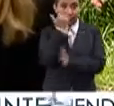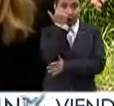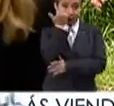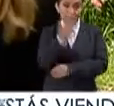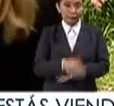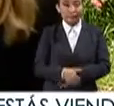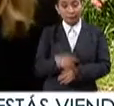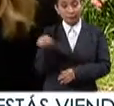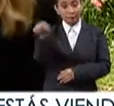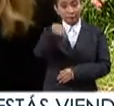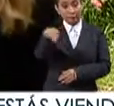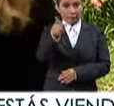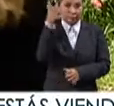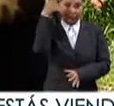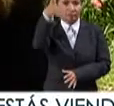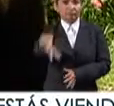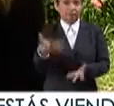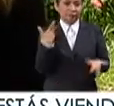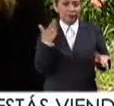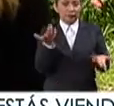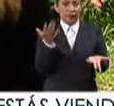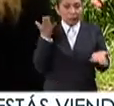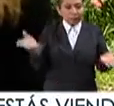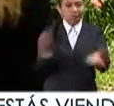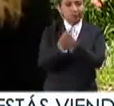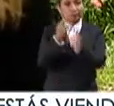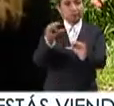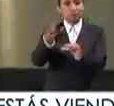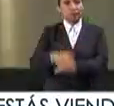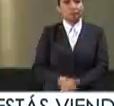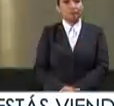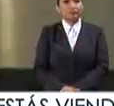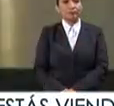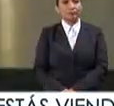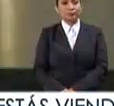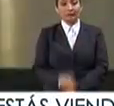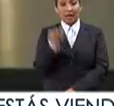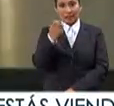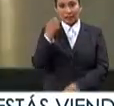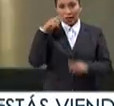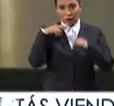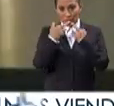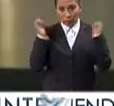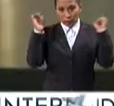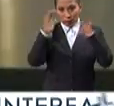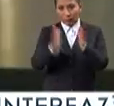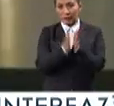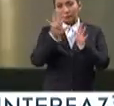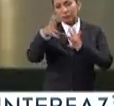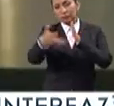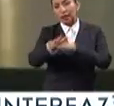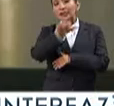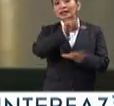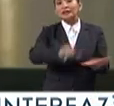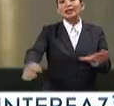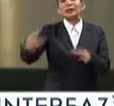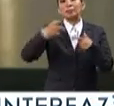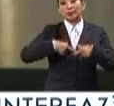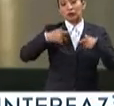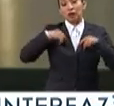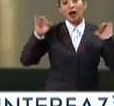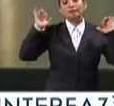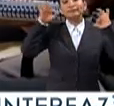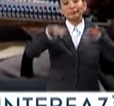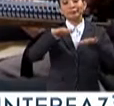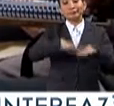alumnos que son pues el futuro y los estamos formando en este encuentro participaron alrededor de 600 personas